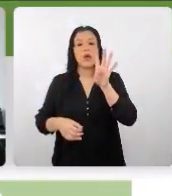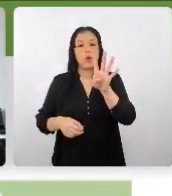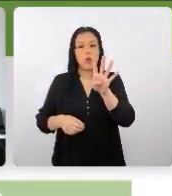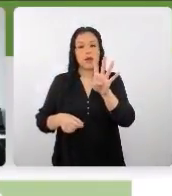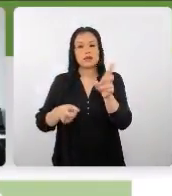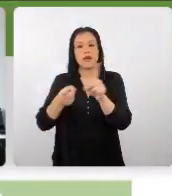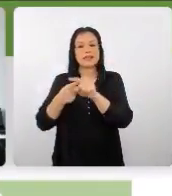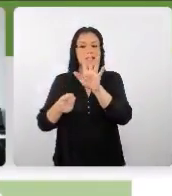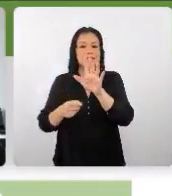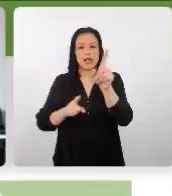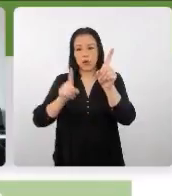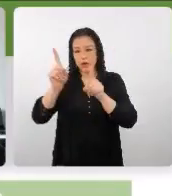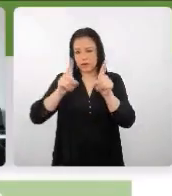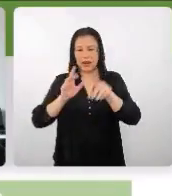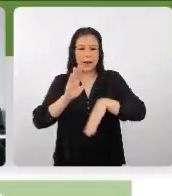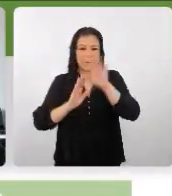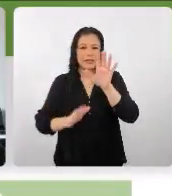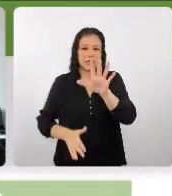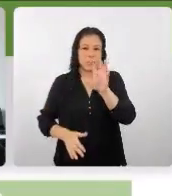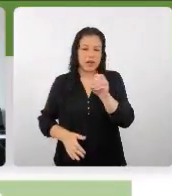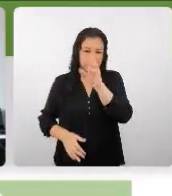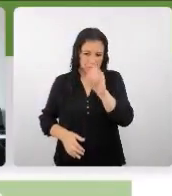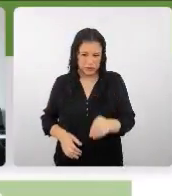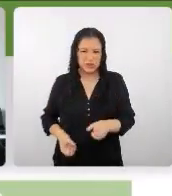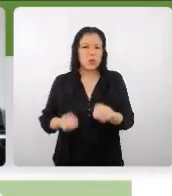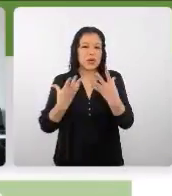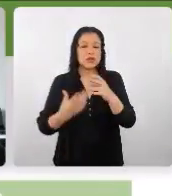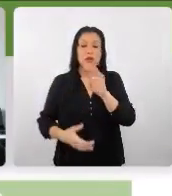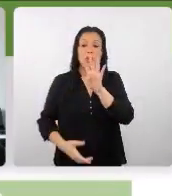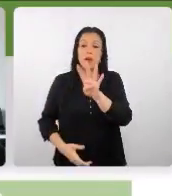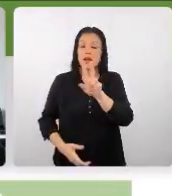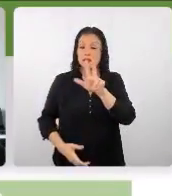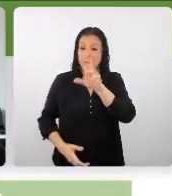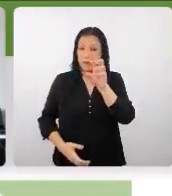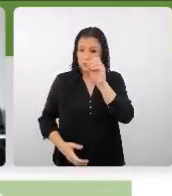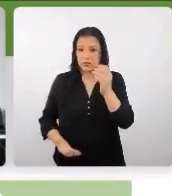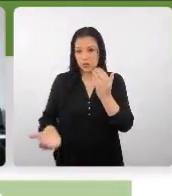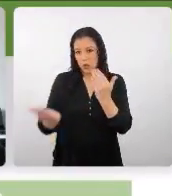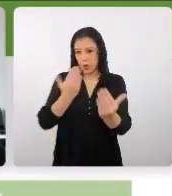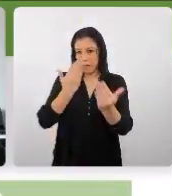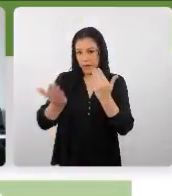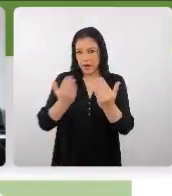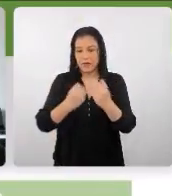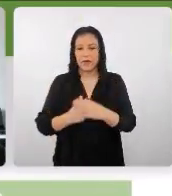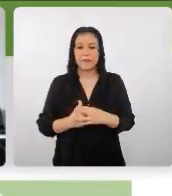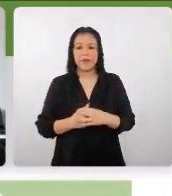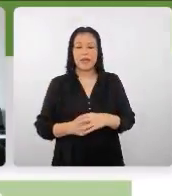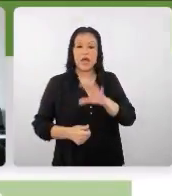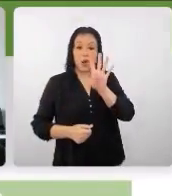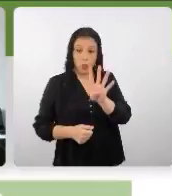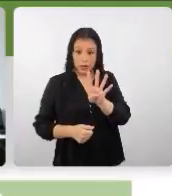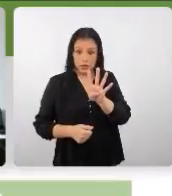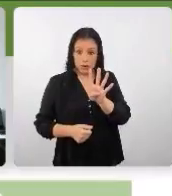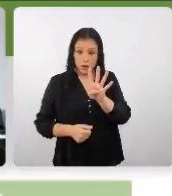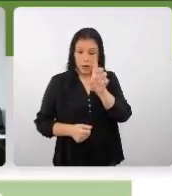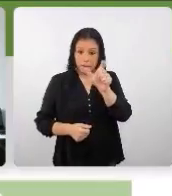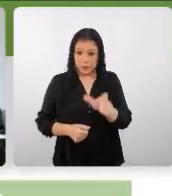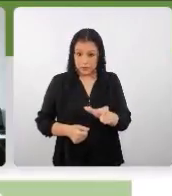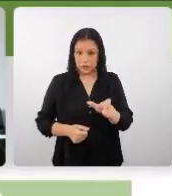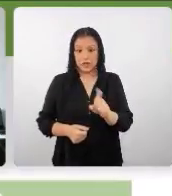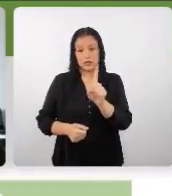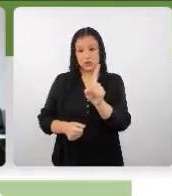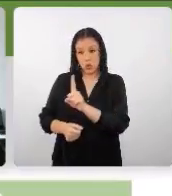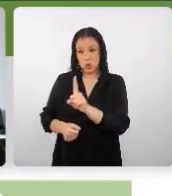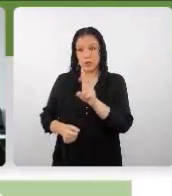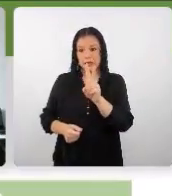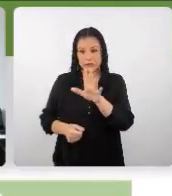elegiría más del 40%, 43%, versus uno de cada 4, 25% elegiría